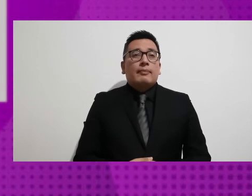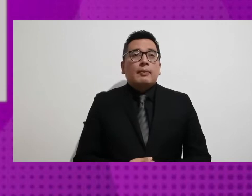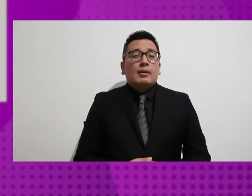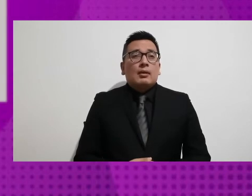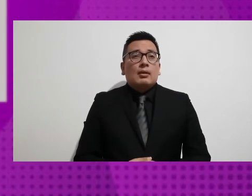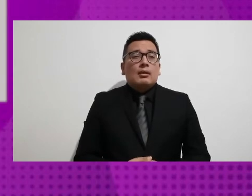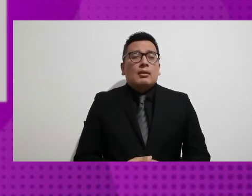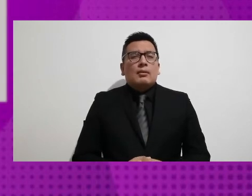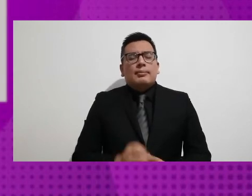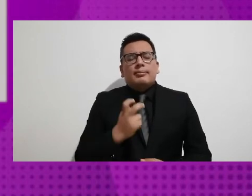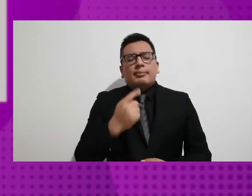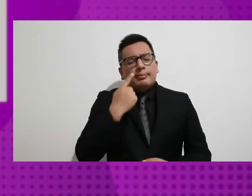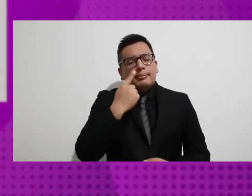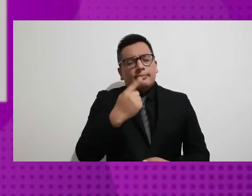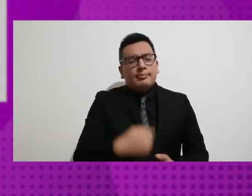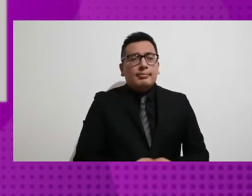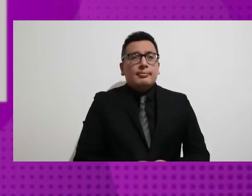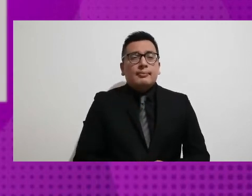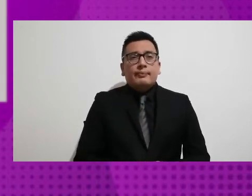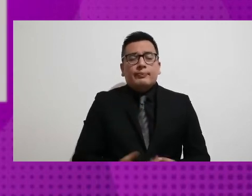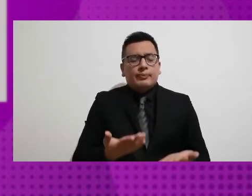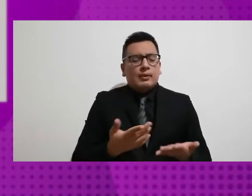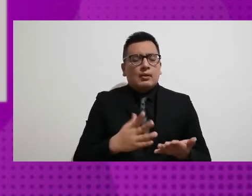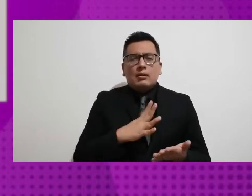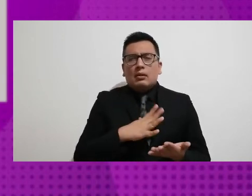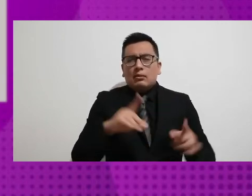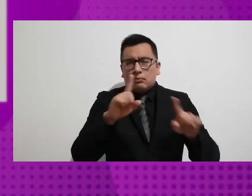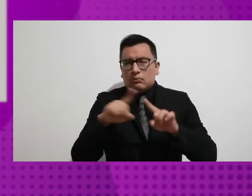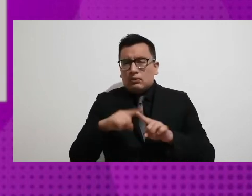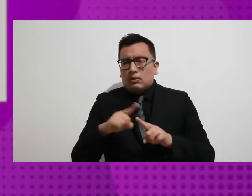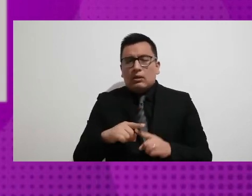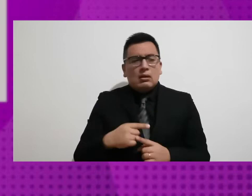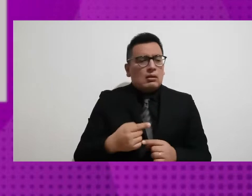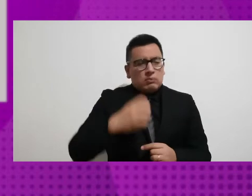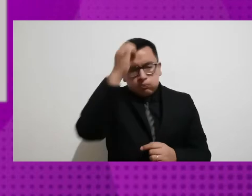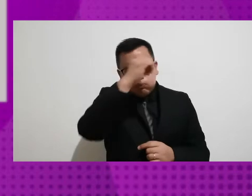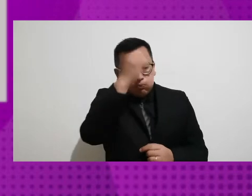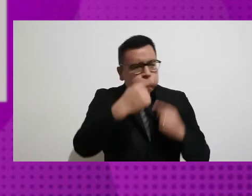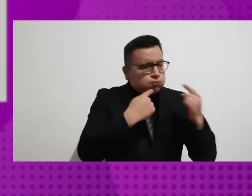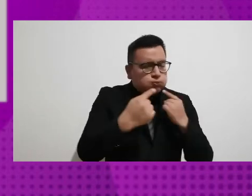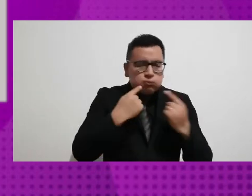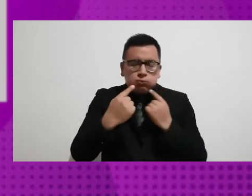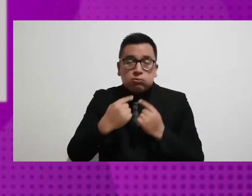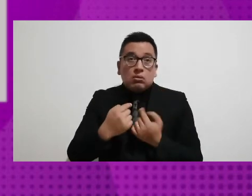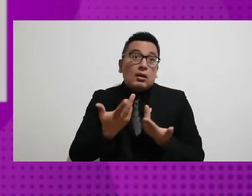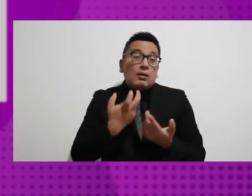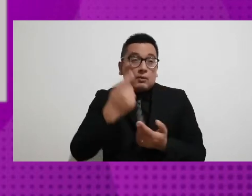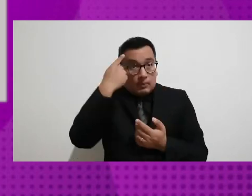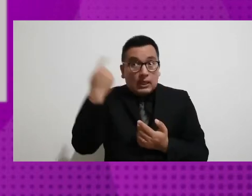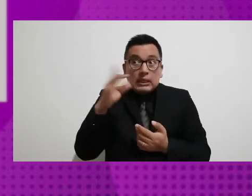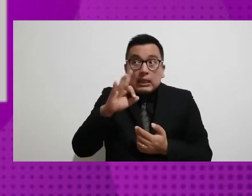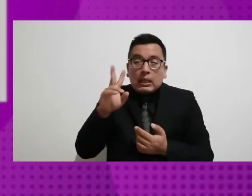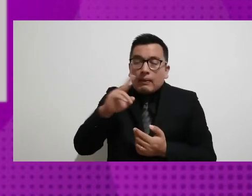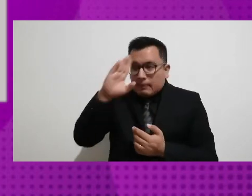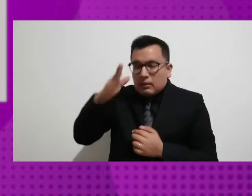abordan diversas posturas. Algunas de ellas advierten que el camino conduce al centralismo y otras que ven con toda